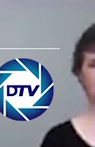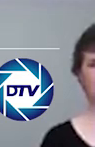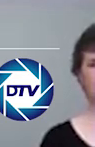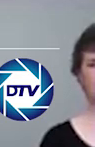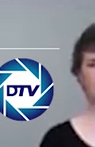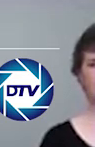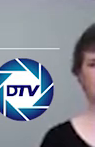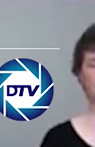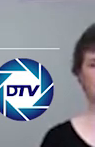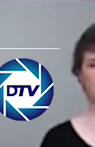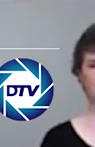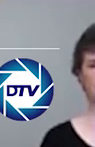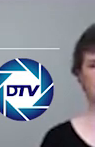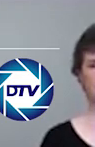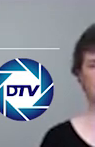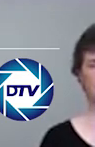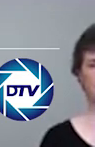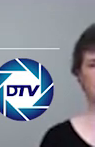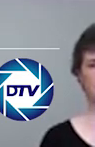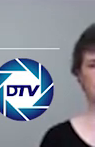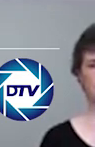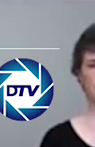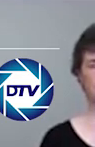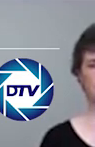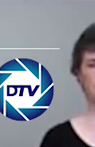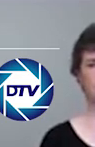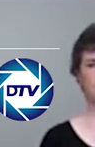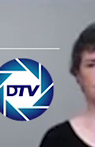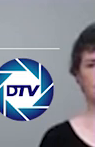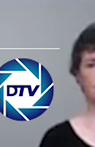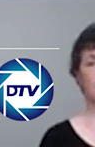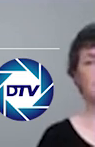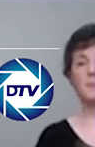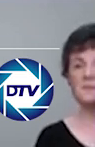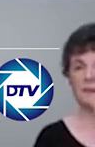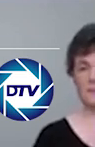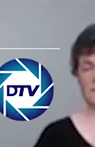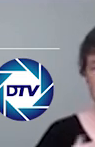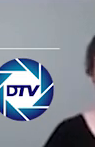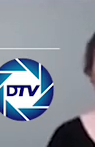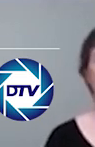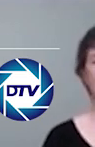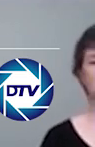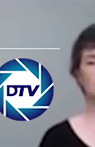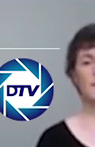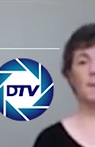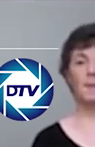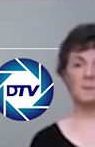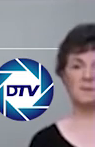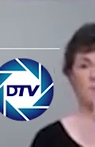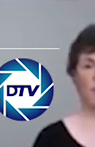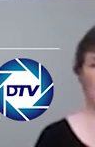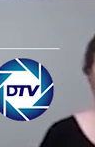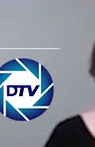esas horas de vuelo, las paga o su partido o las paga usted de su sueldo. No pasa nada, porque eso se hace, lo hacen otros